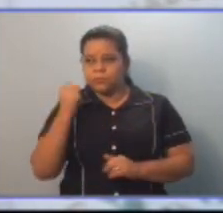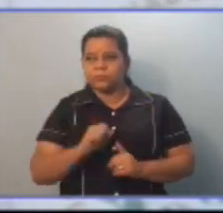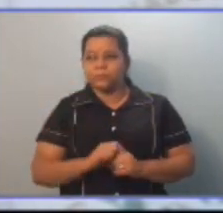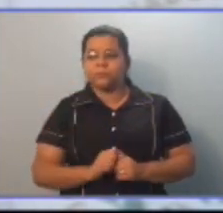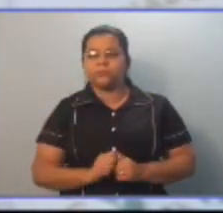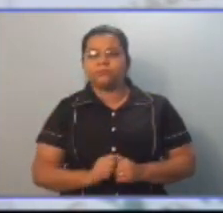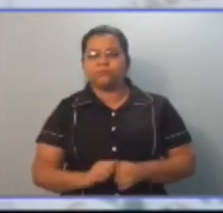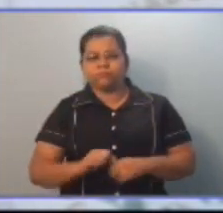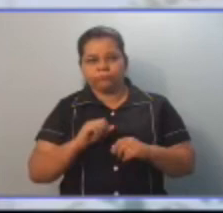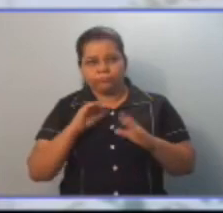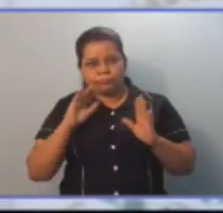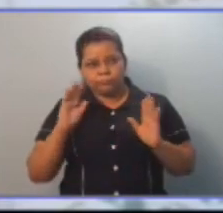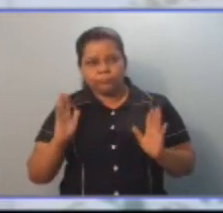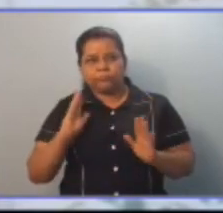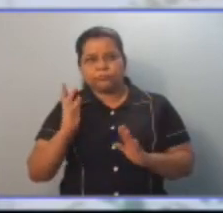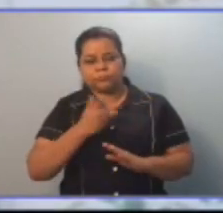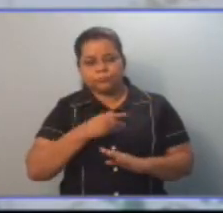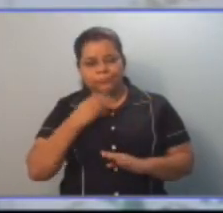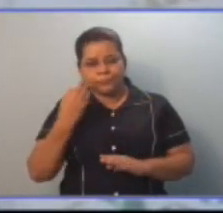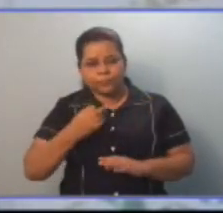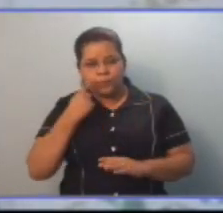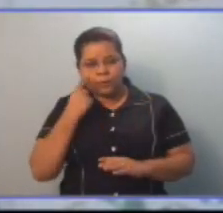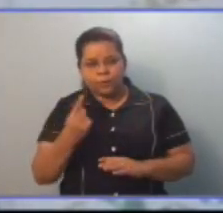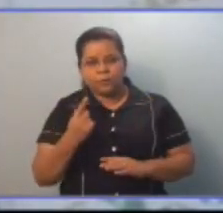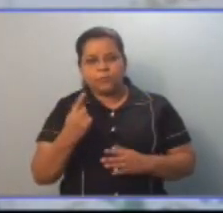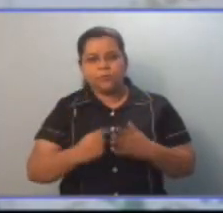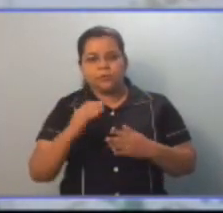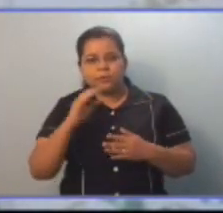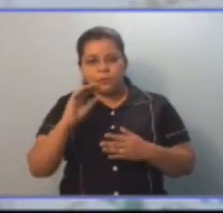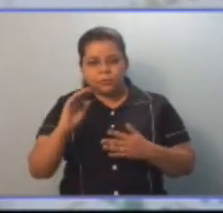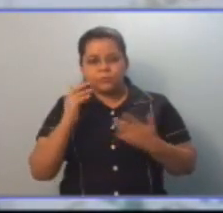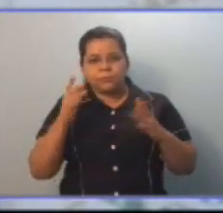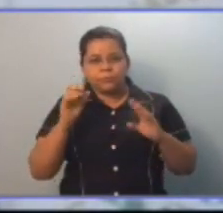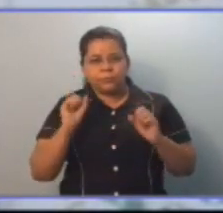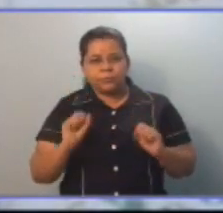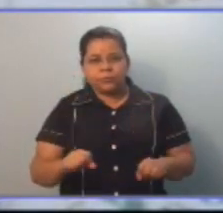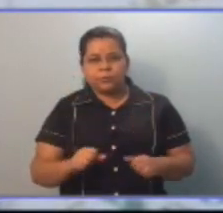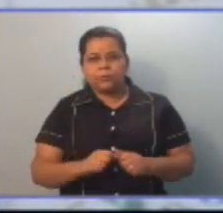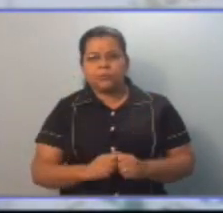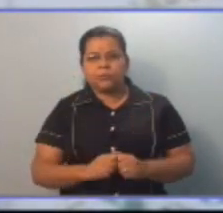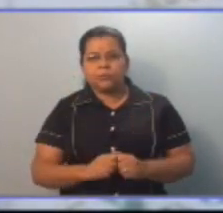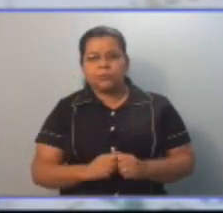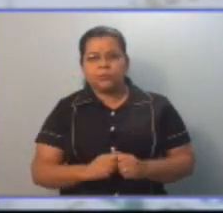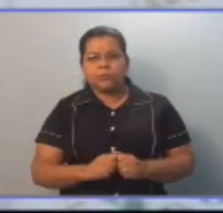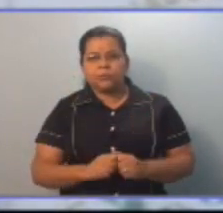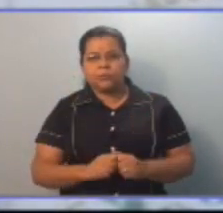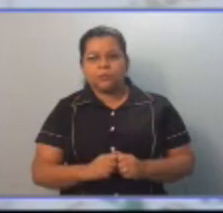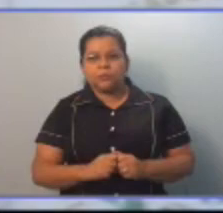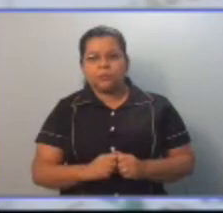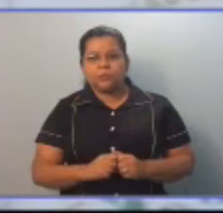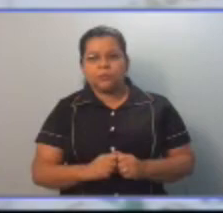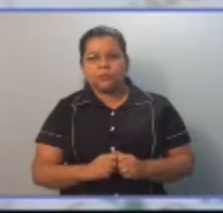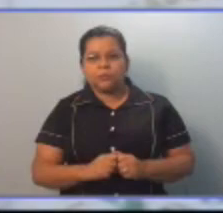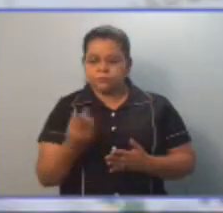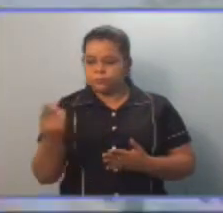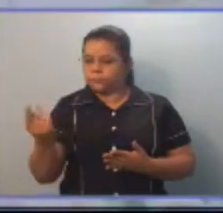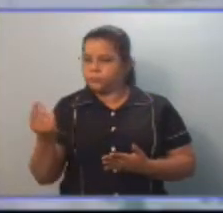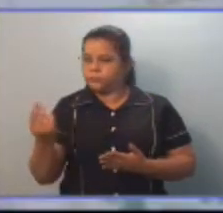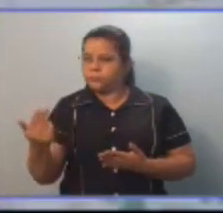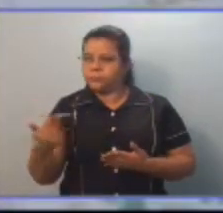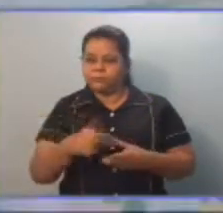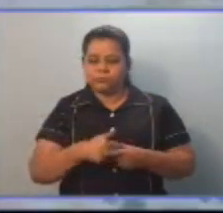que definitivamente debemos de ver de que la Constitución en primer momento contenía que el ingreso o